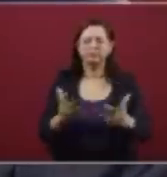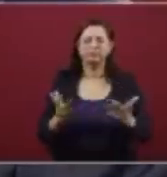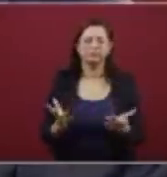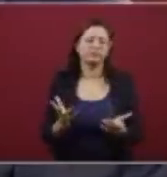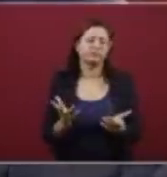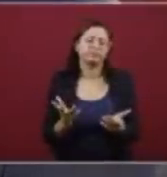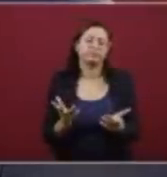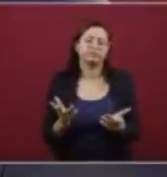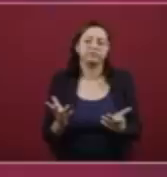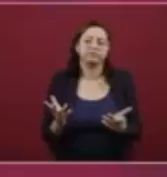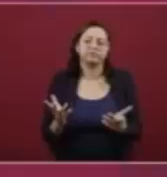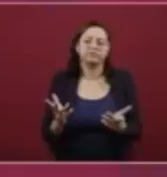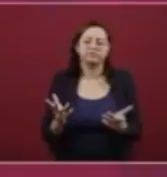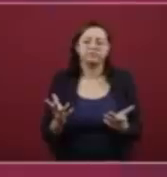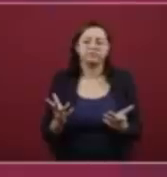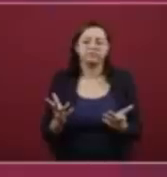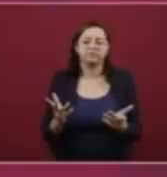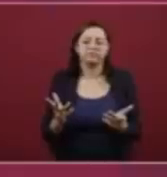que